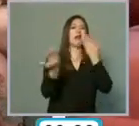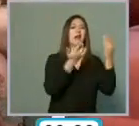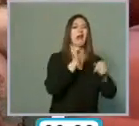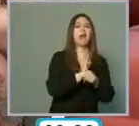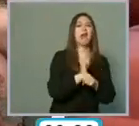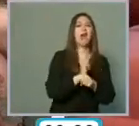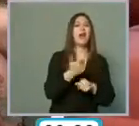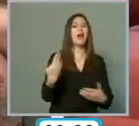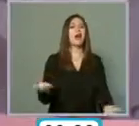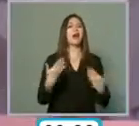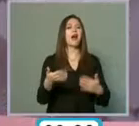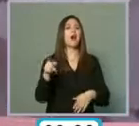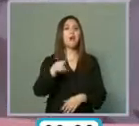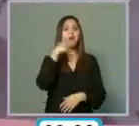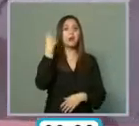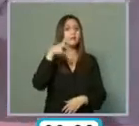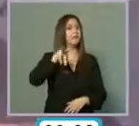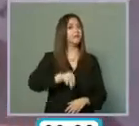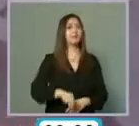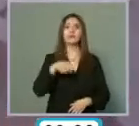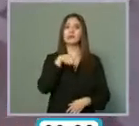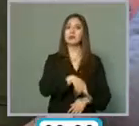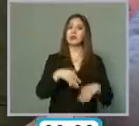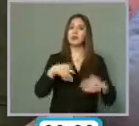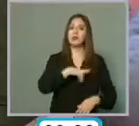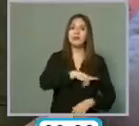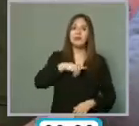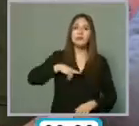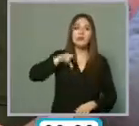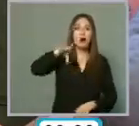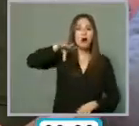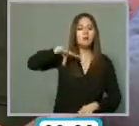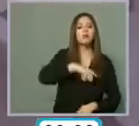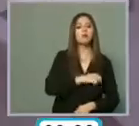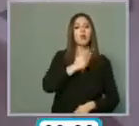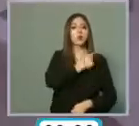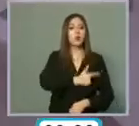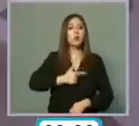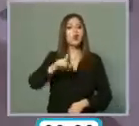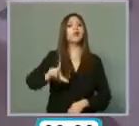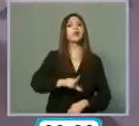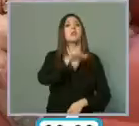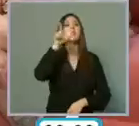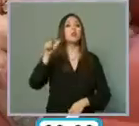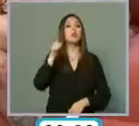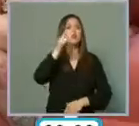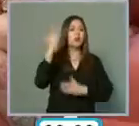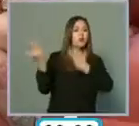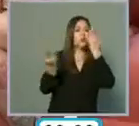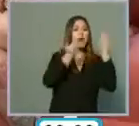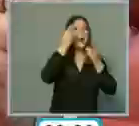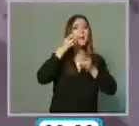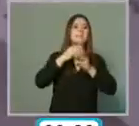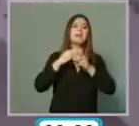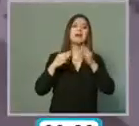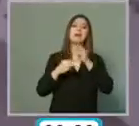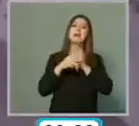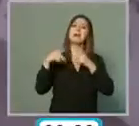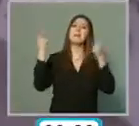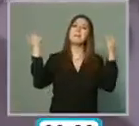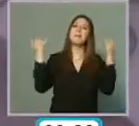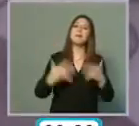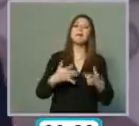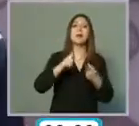¿no? Se necesita mucha dedicación, tenemos que cursar todas estas materias que ya en la secundaria nos pesaban, de la